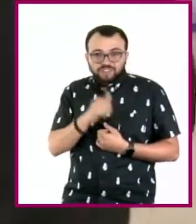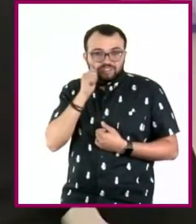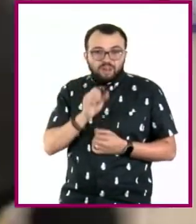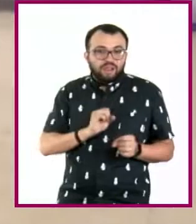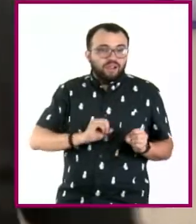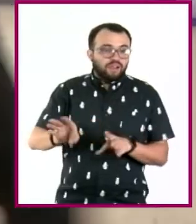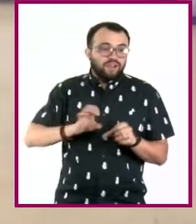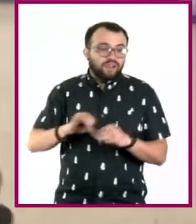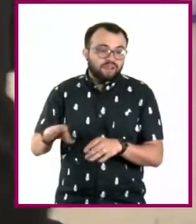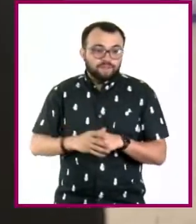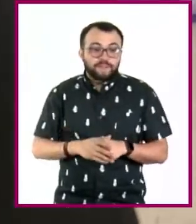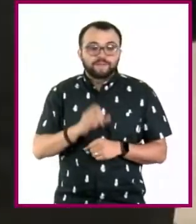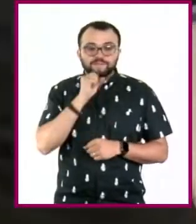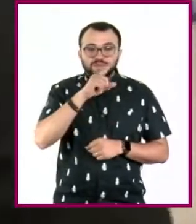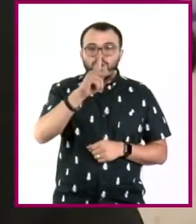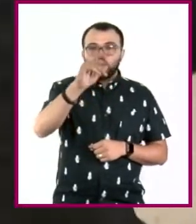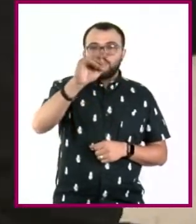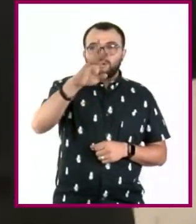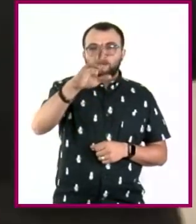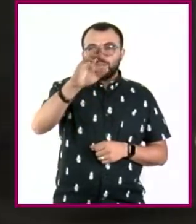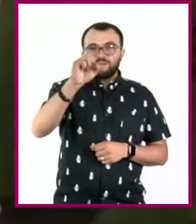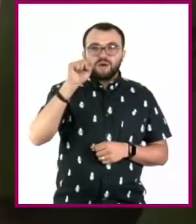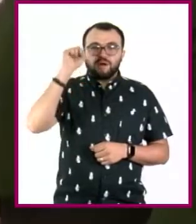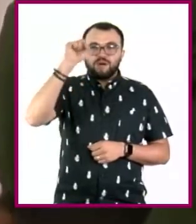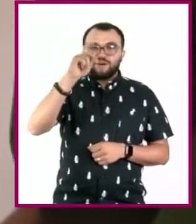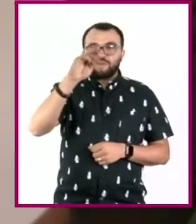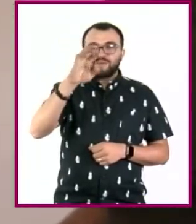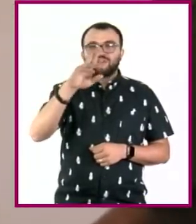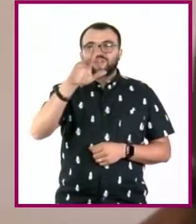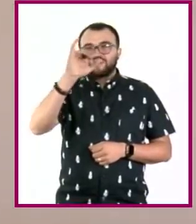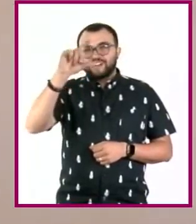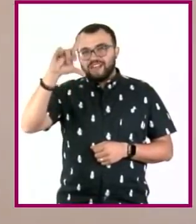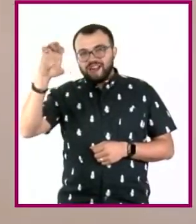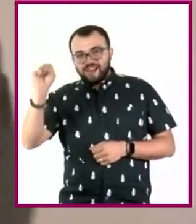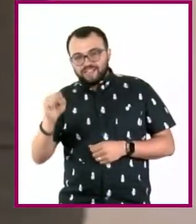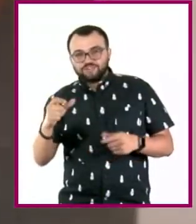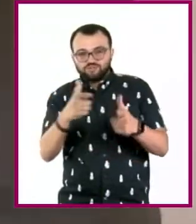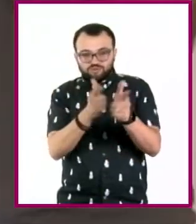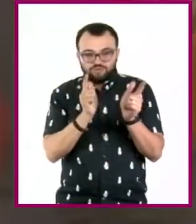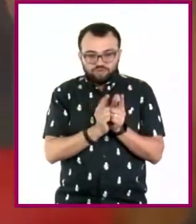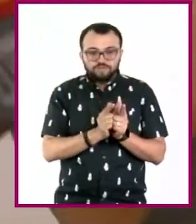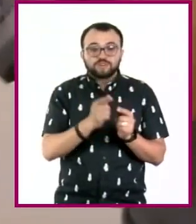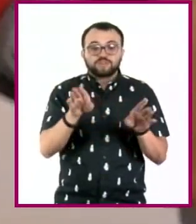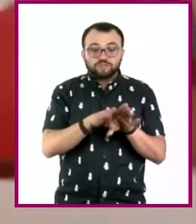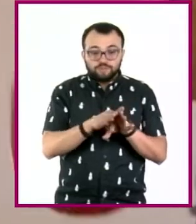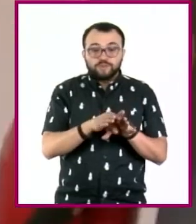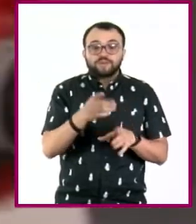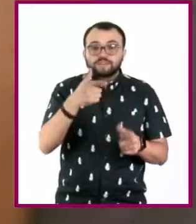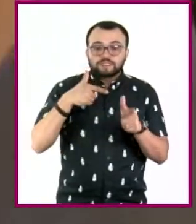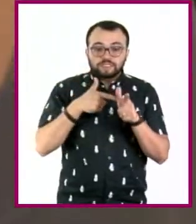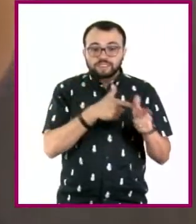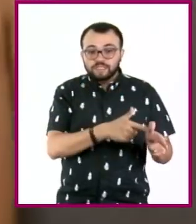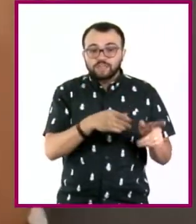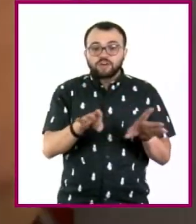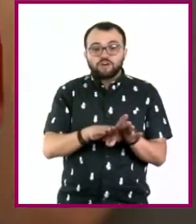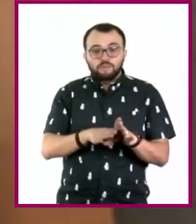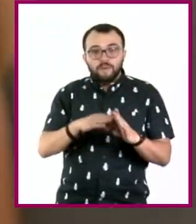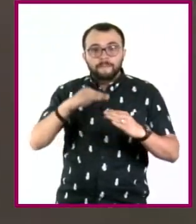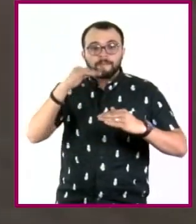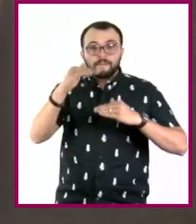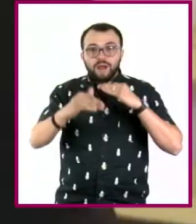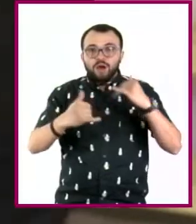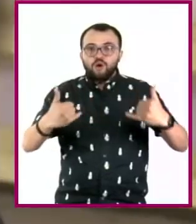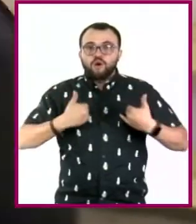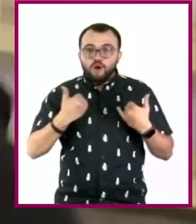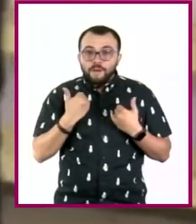cooptación para grupos porriles se transformó en franco desinterés en un momento en el que la proporción de jóvenes seguía en aumento y las